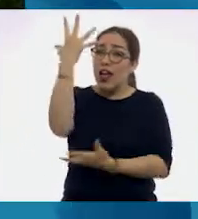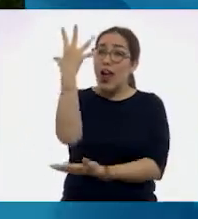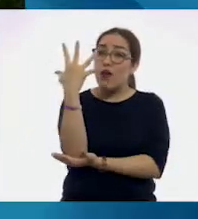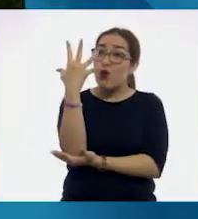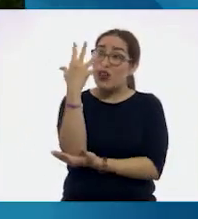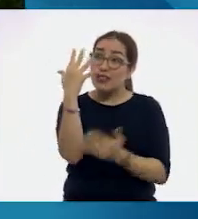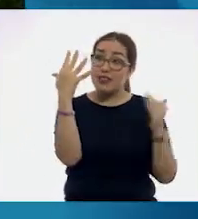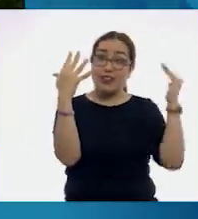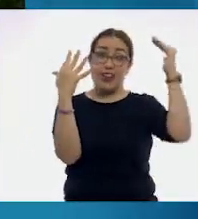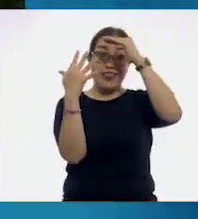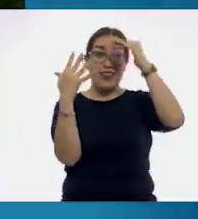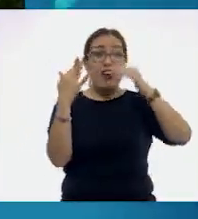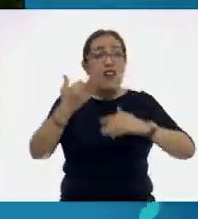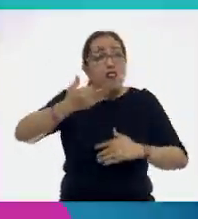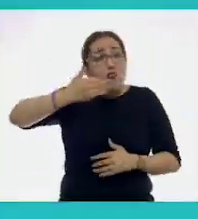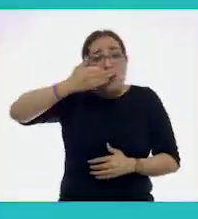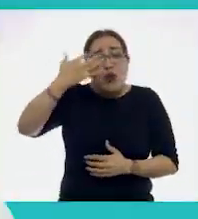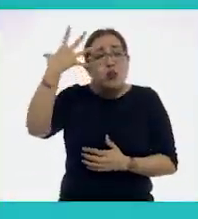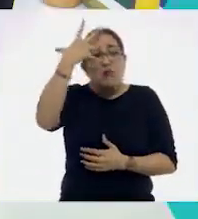flores muy bonitas.